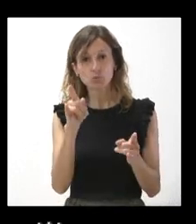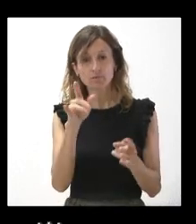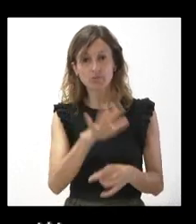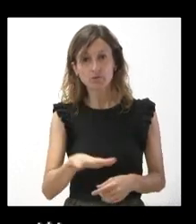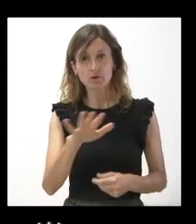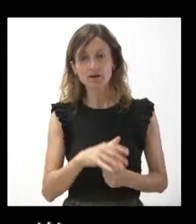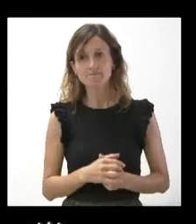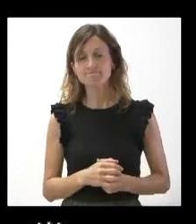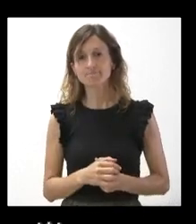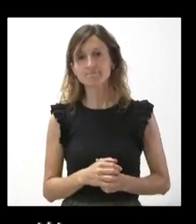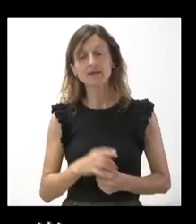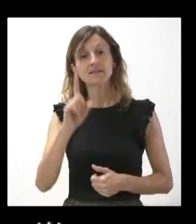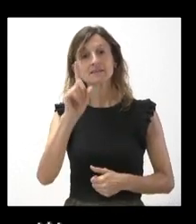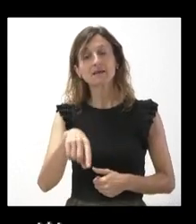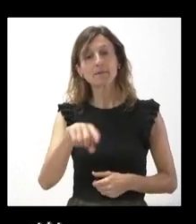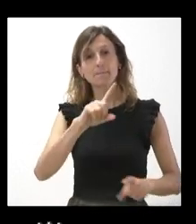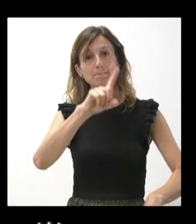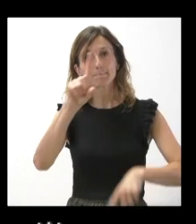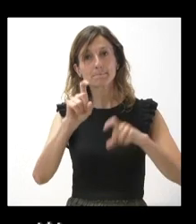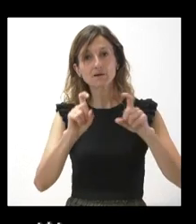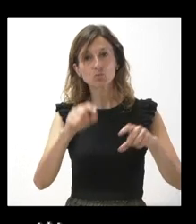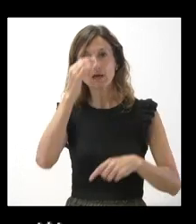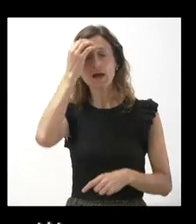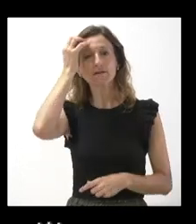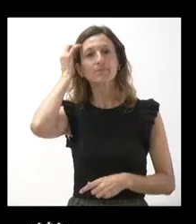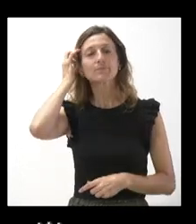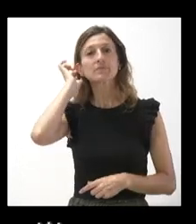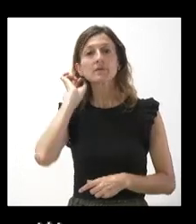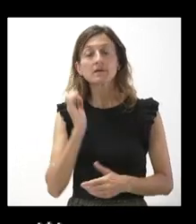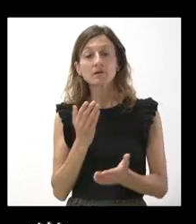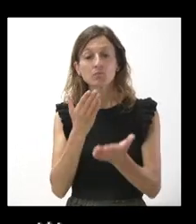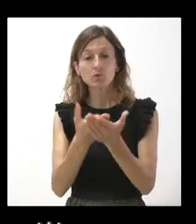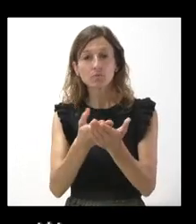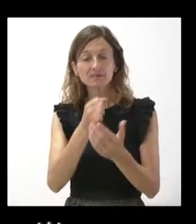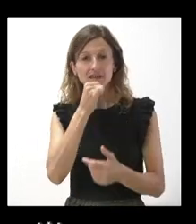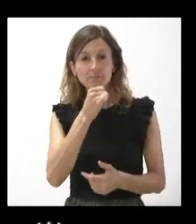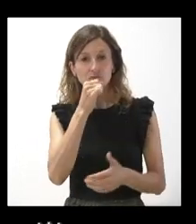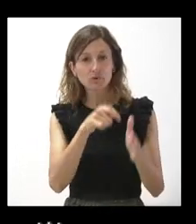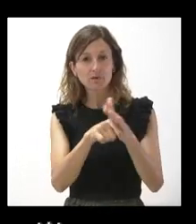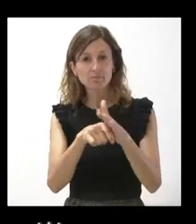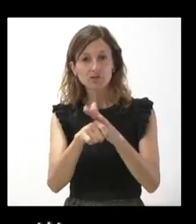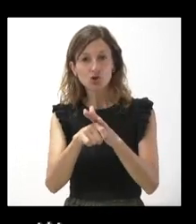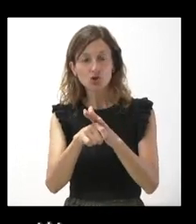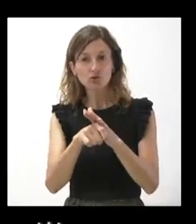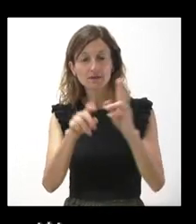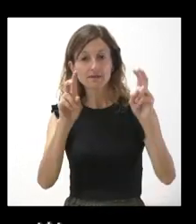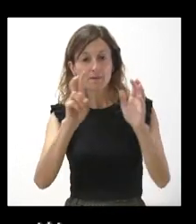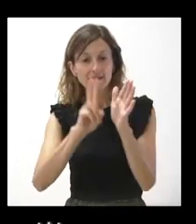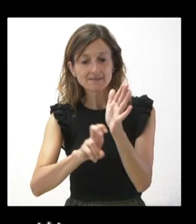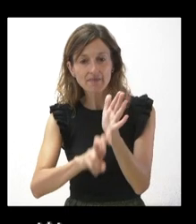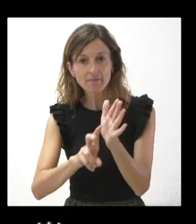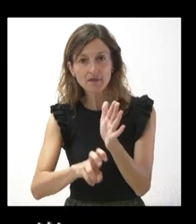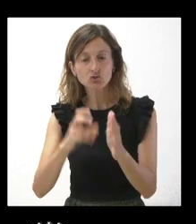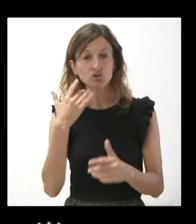Moncayo. Además, quería preguntarle al señor Santonja por esa propuesta del PSOE de doblar la inversión en los yacimientos de la